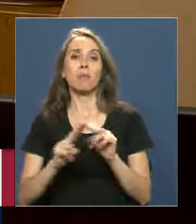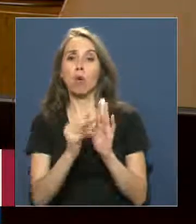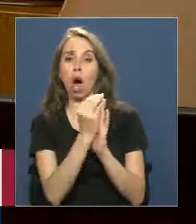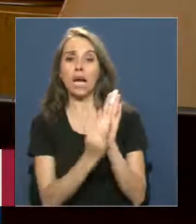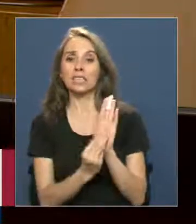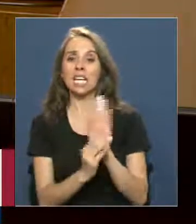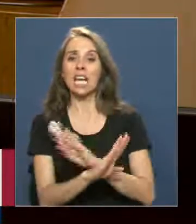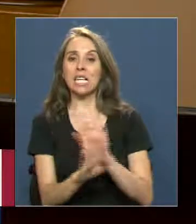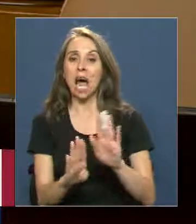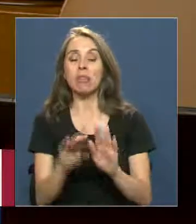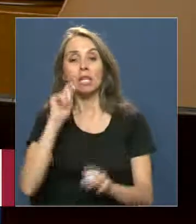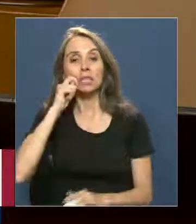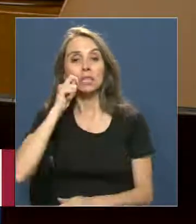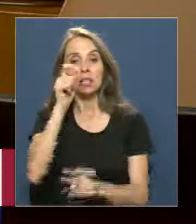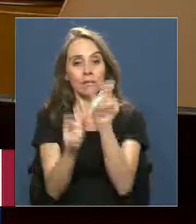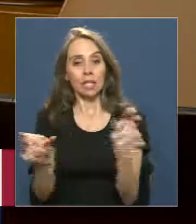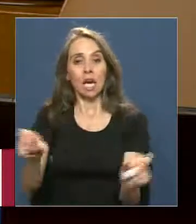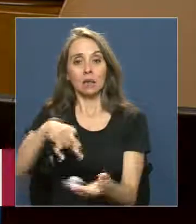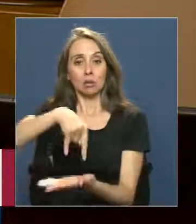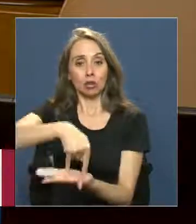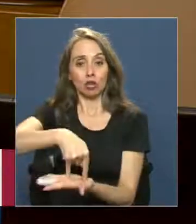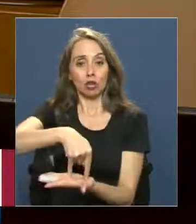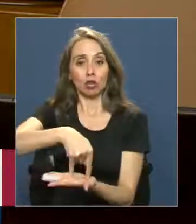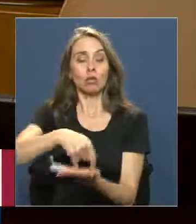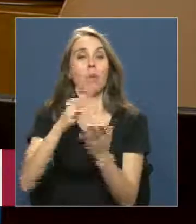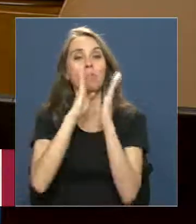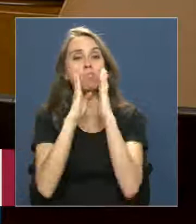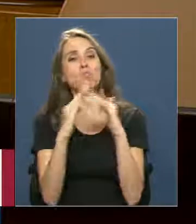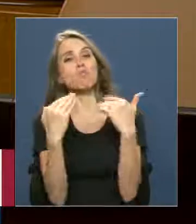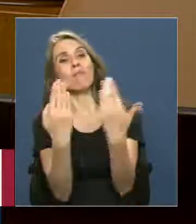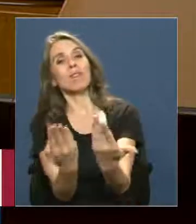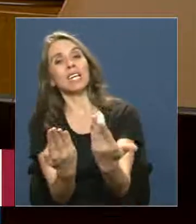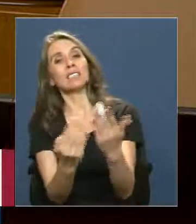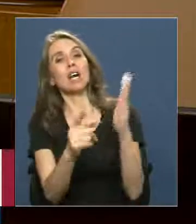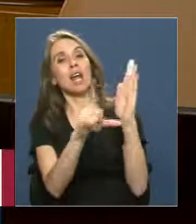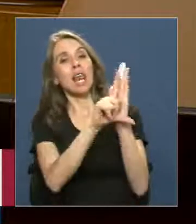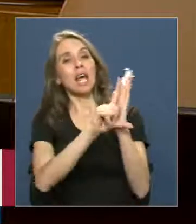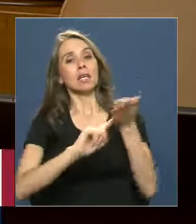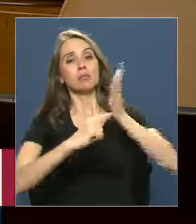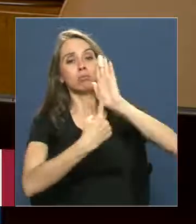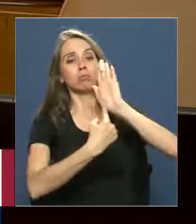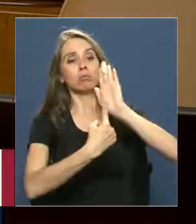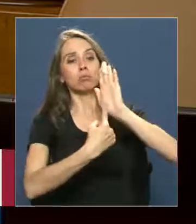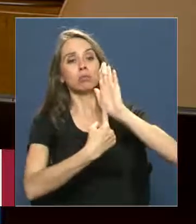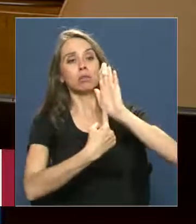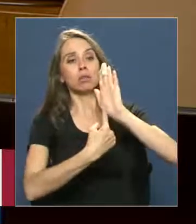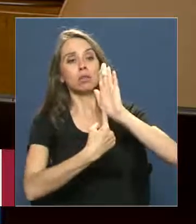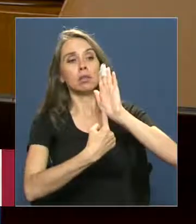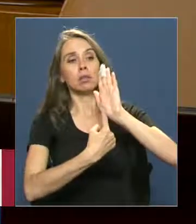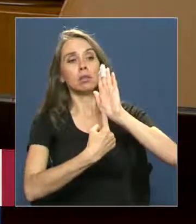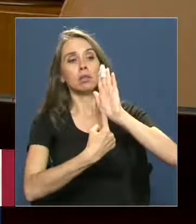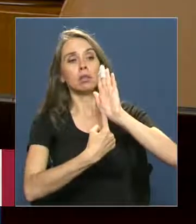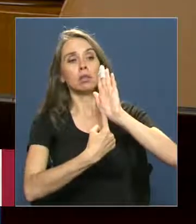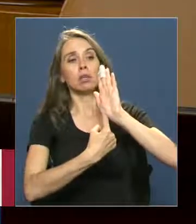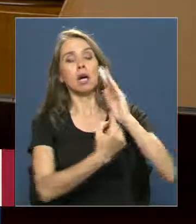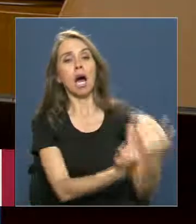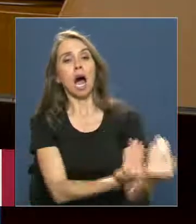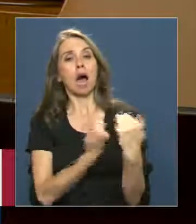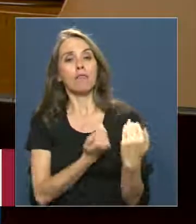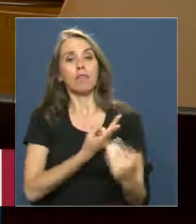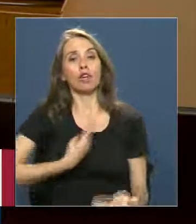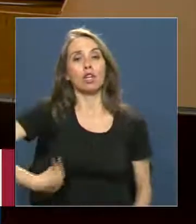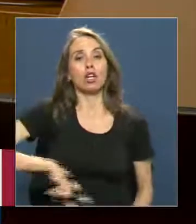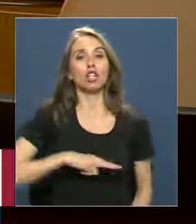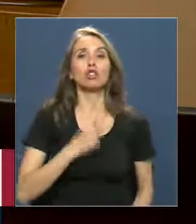significar que este Parlamento, este Congreso, se vea beneficiado por leyes dictadas en amaño a nuestros intereses